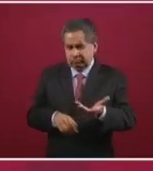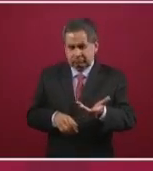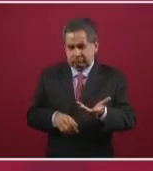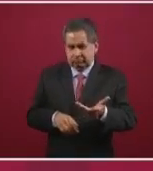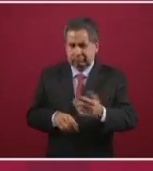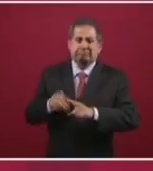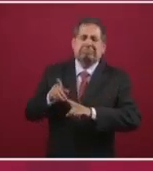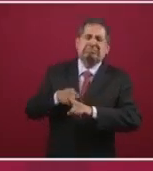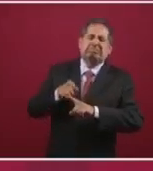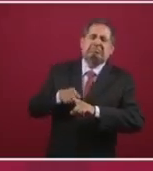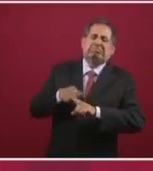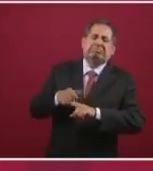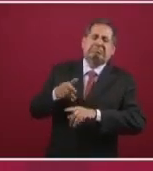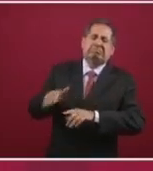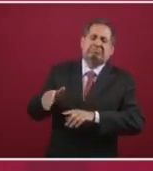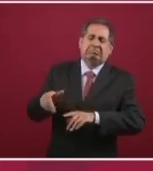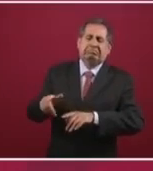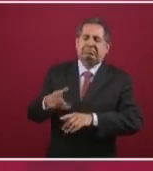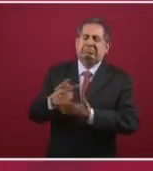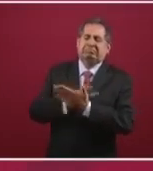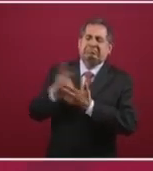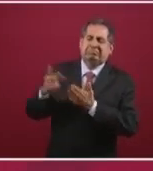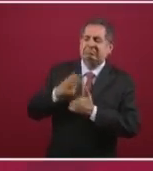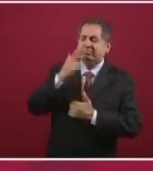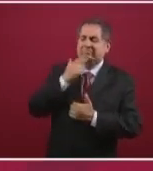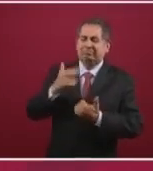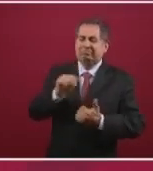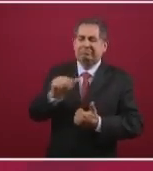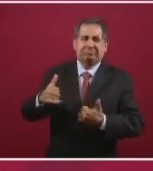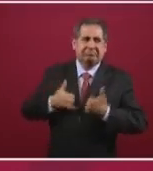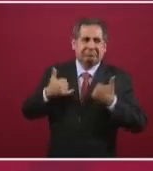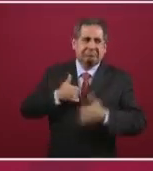de el programa